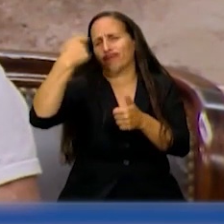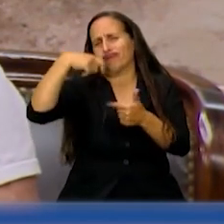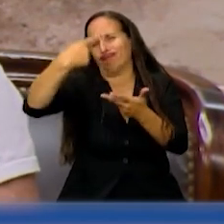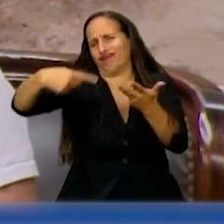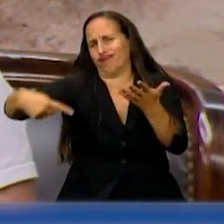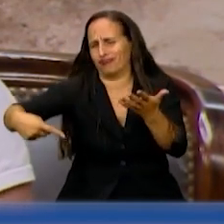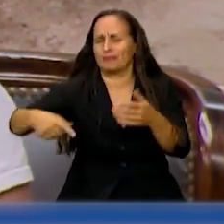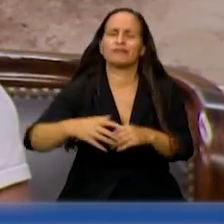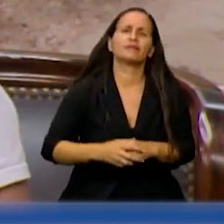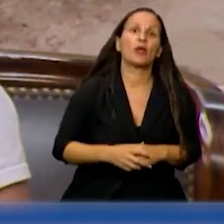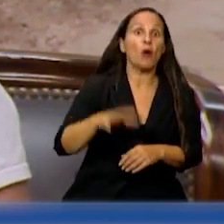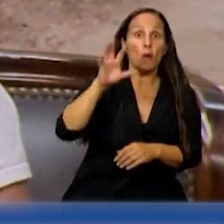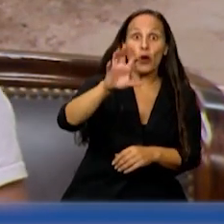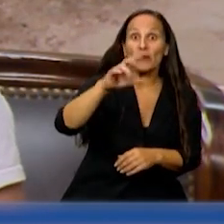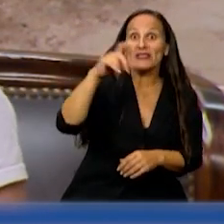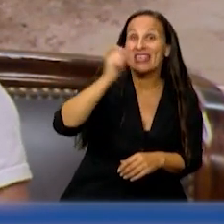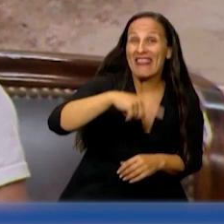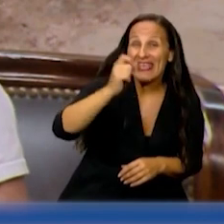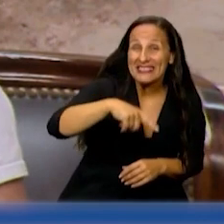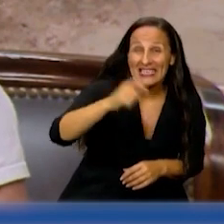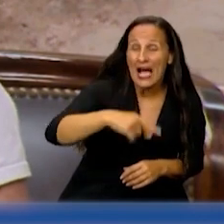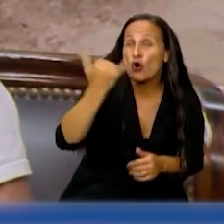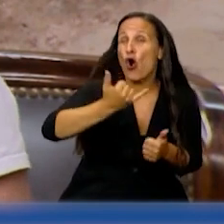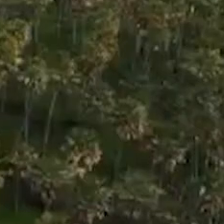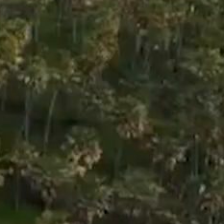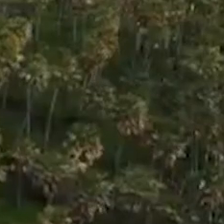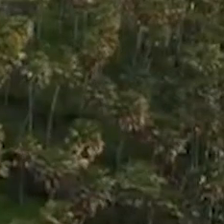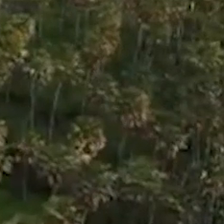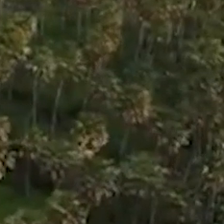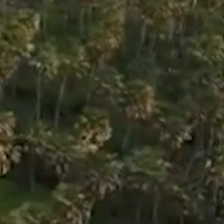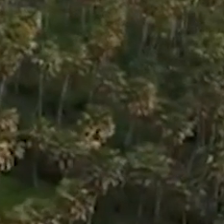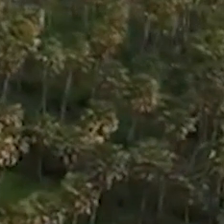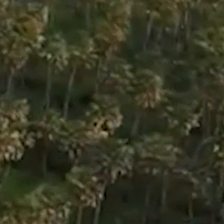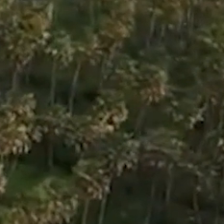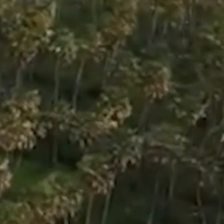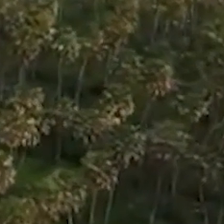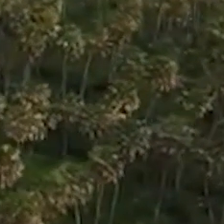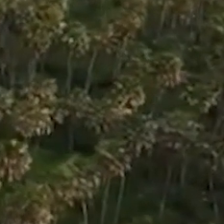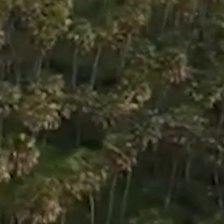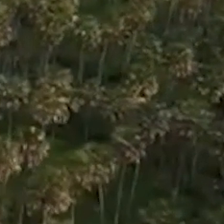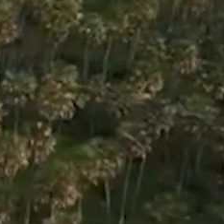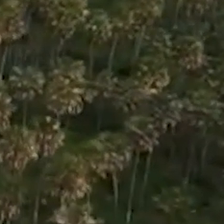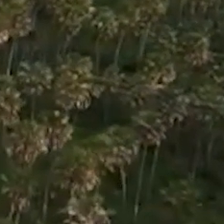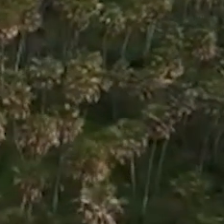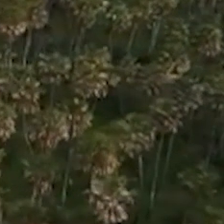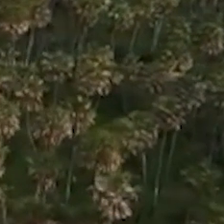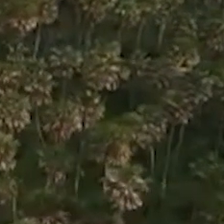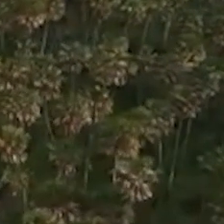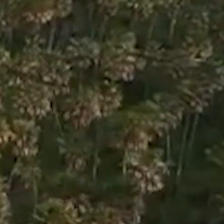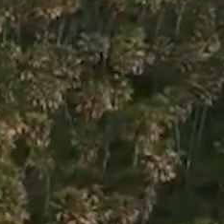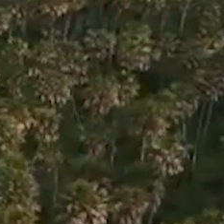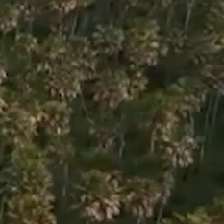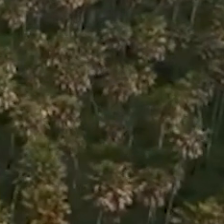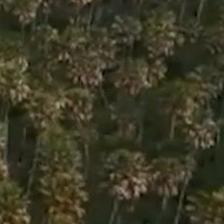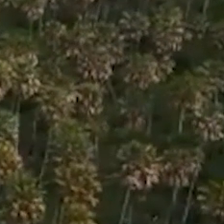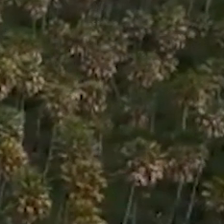albardones. En Chaco tenemos, señores legisladores, la oportunidad siempre latente de volver a empezar